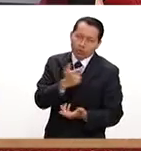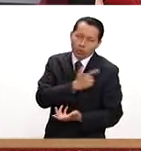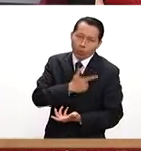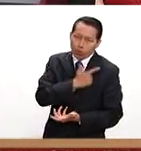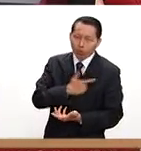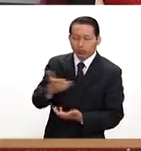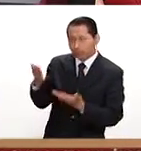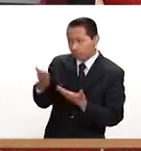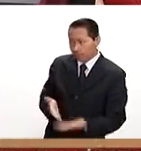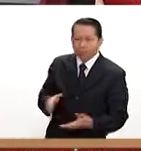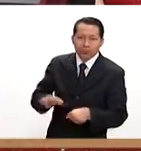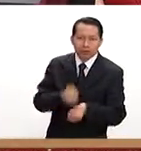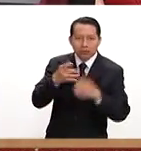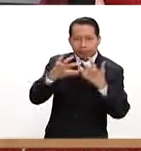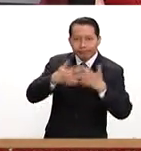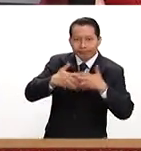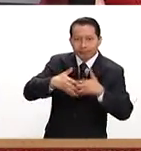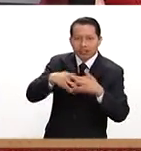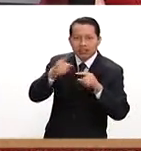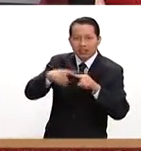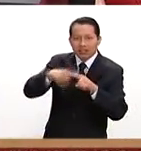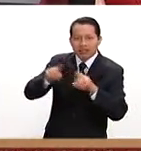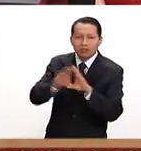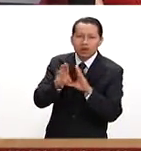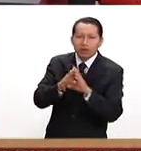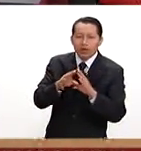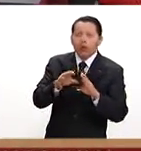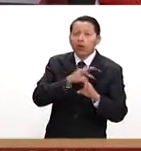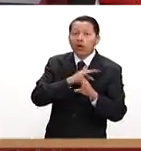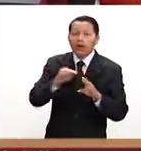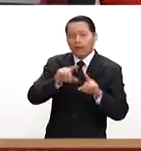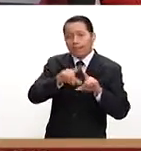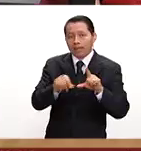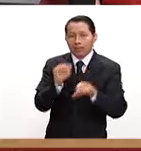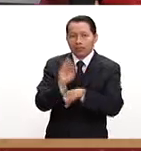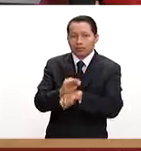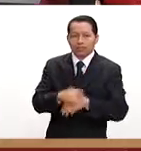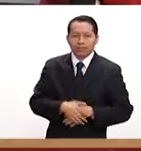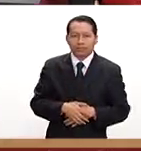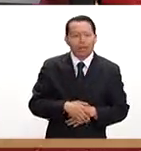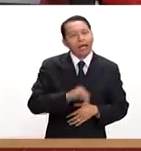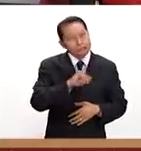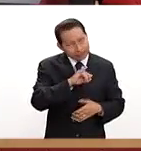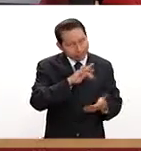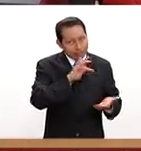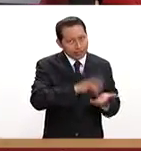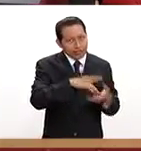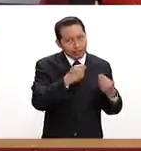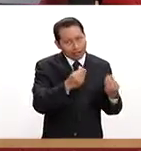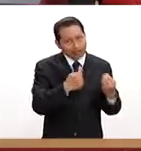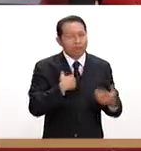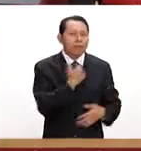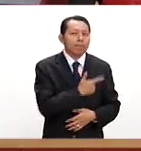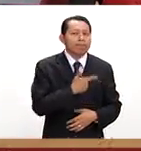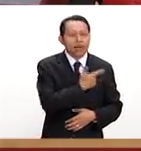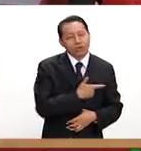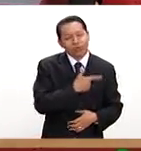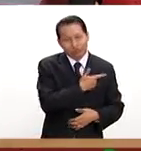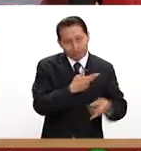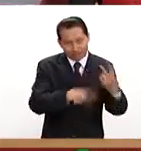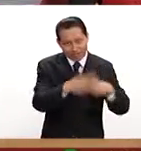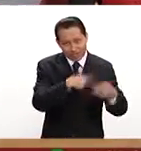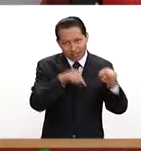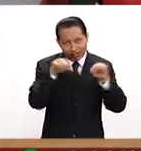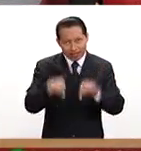duda los micro y pequeños empresarios son los que le dan vida a este país. Fíjate que sí, muchas gracias. Ya saben que encantada de venir a platicar con